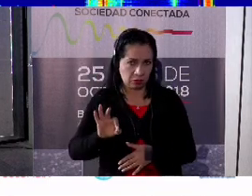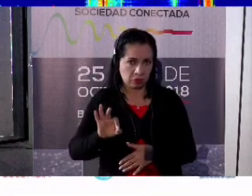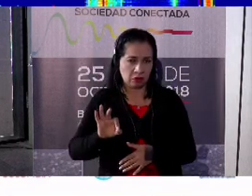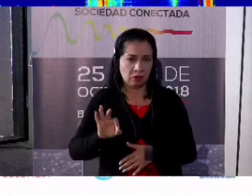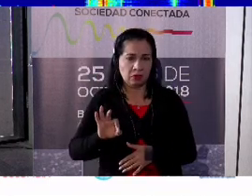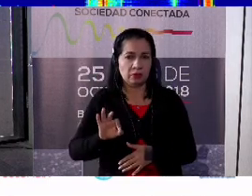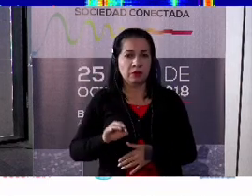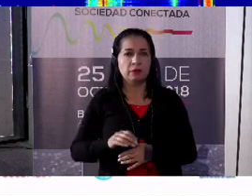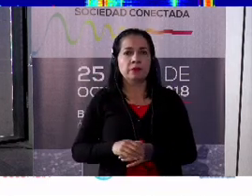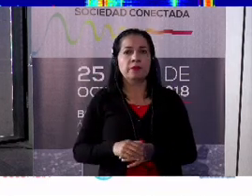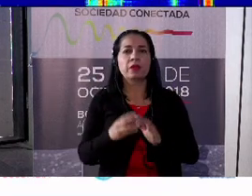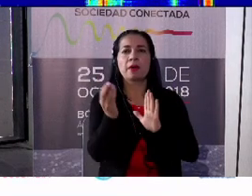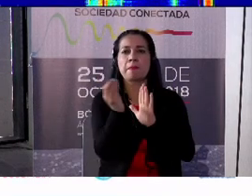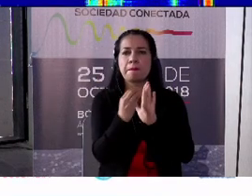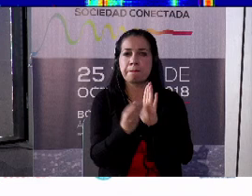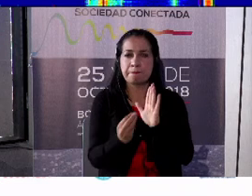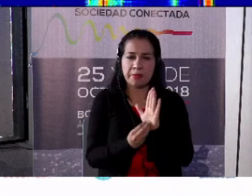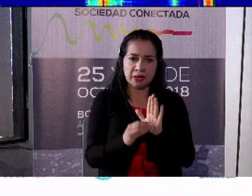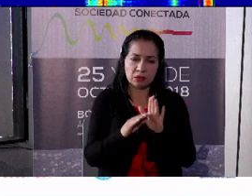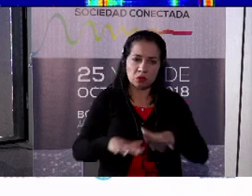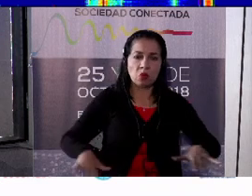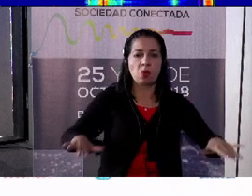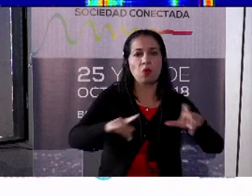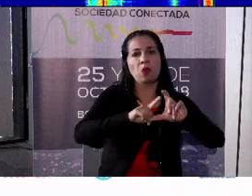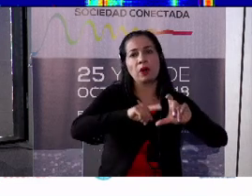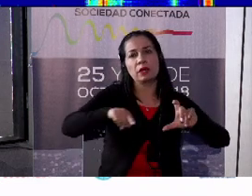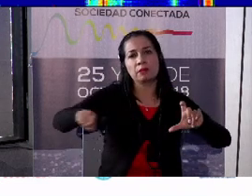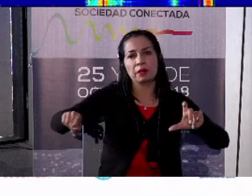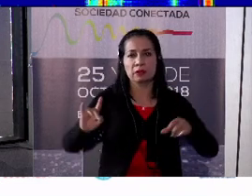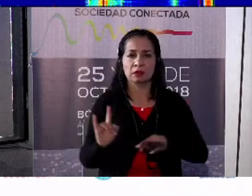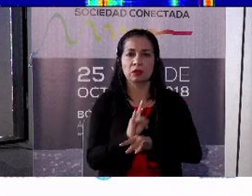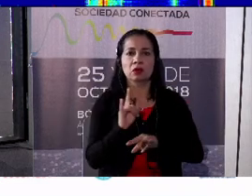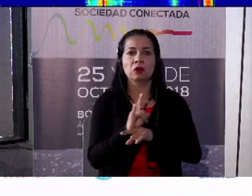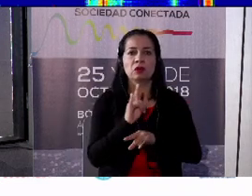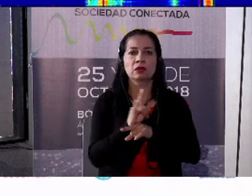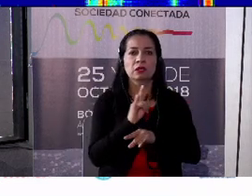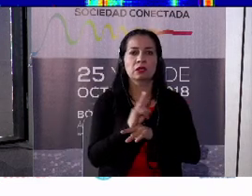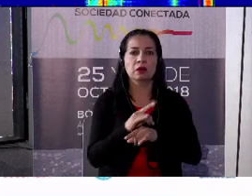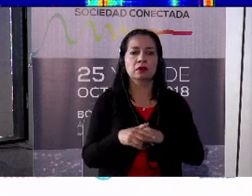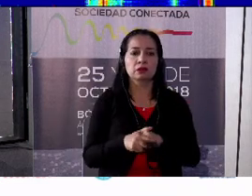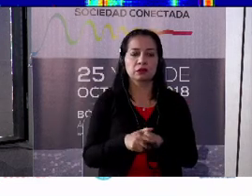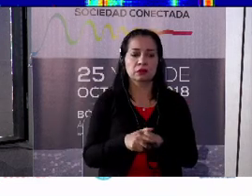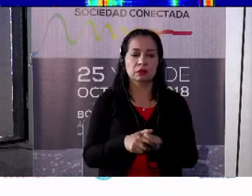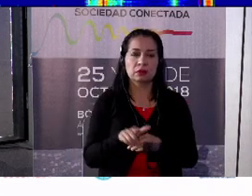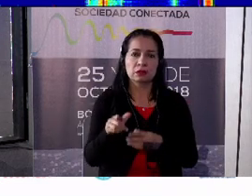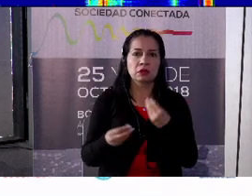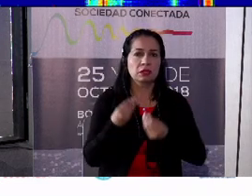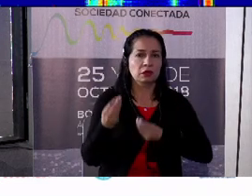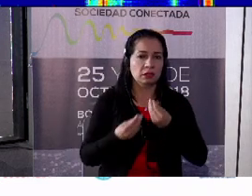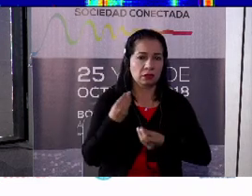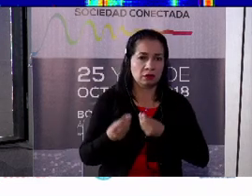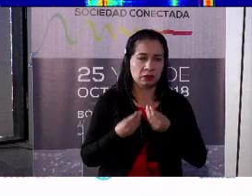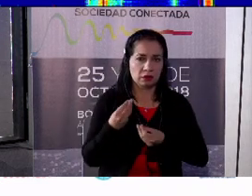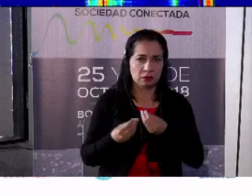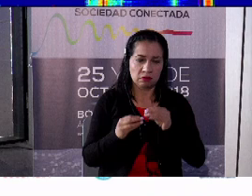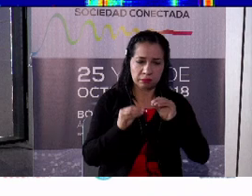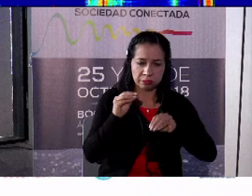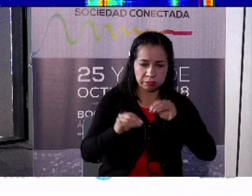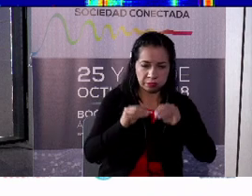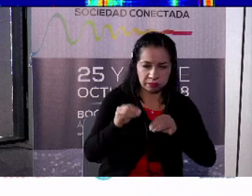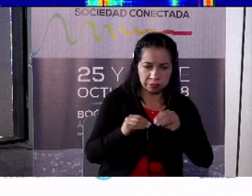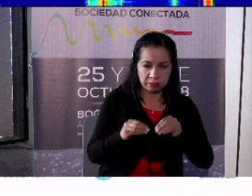9% veces del espectro utilizado entonces hicimos una auditoría de espectro en